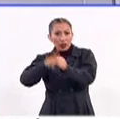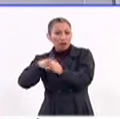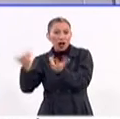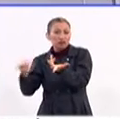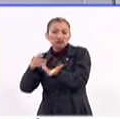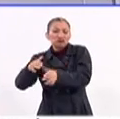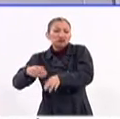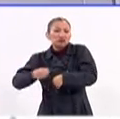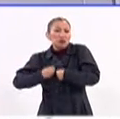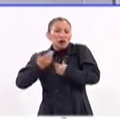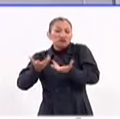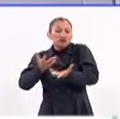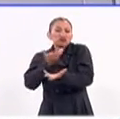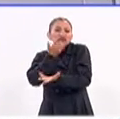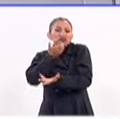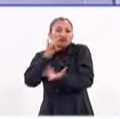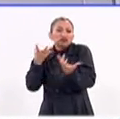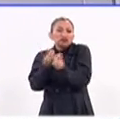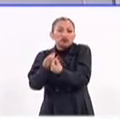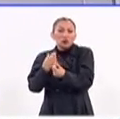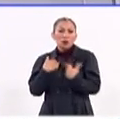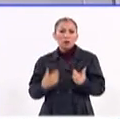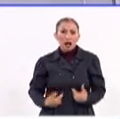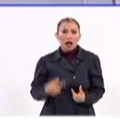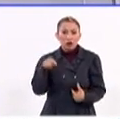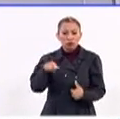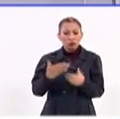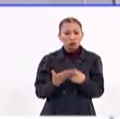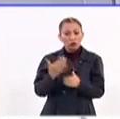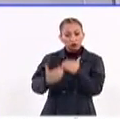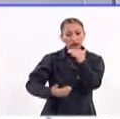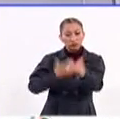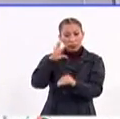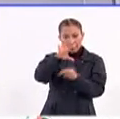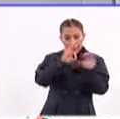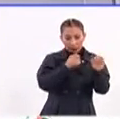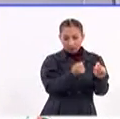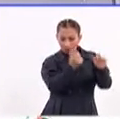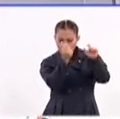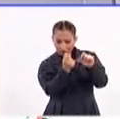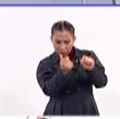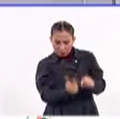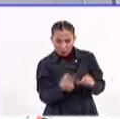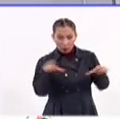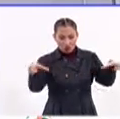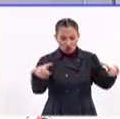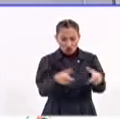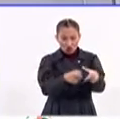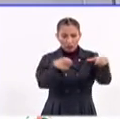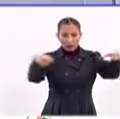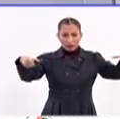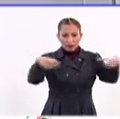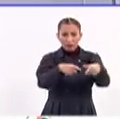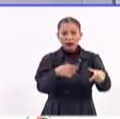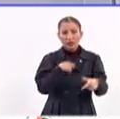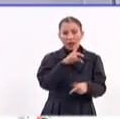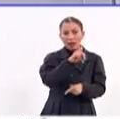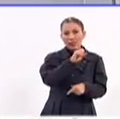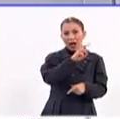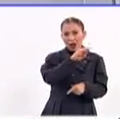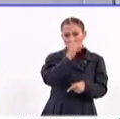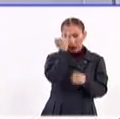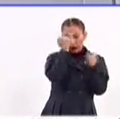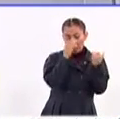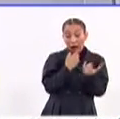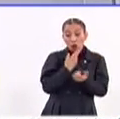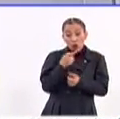domésticas bastante evolucionadas, desde el punto de vista de la selección, sobre todo después de la aplicación de la selección natural de Darwin a